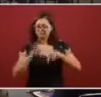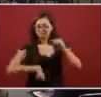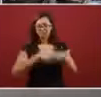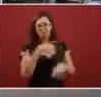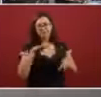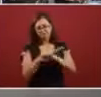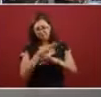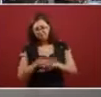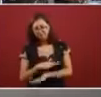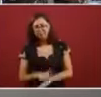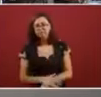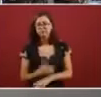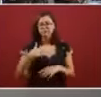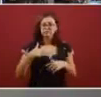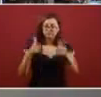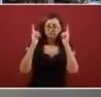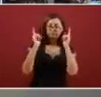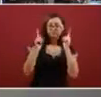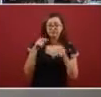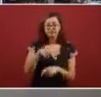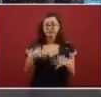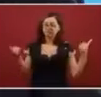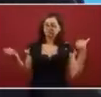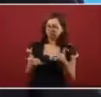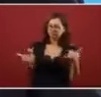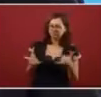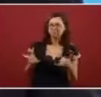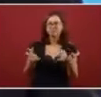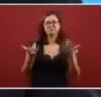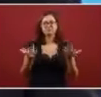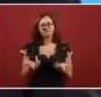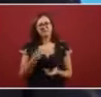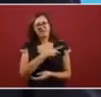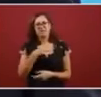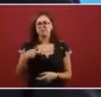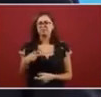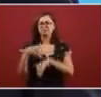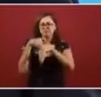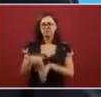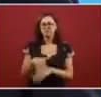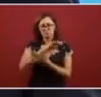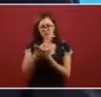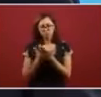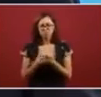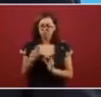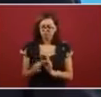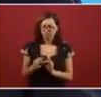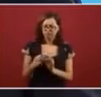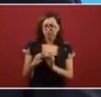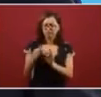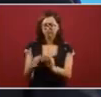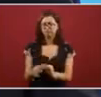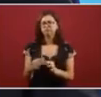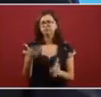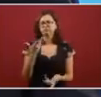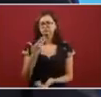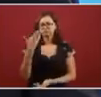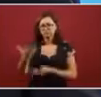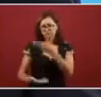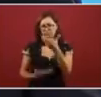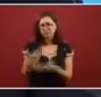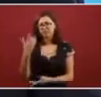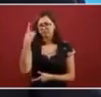Naturgy no se inconforme y más bien cumpla con el cambio de su contrato de adhesión y en darle un mejor